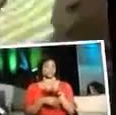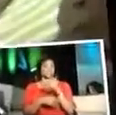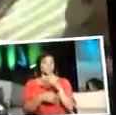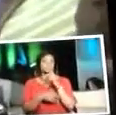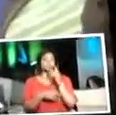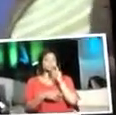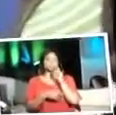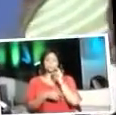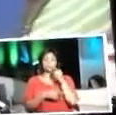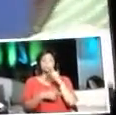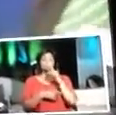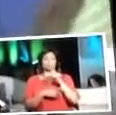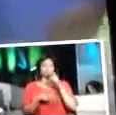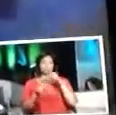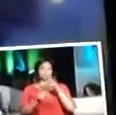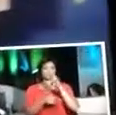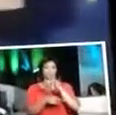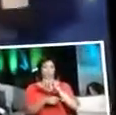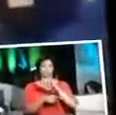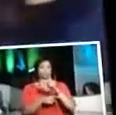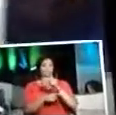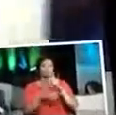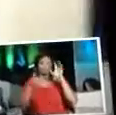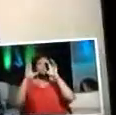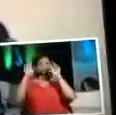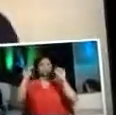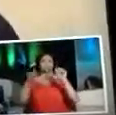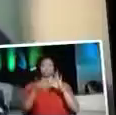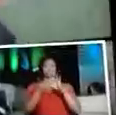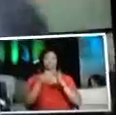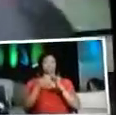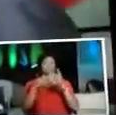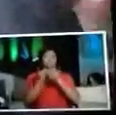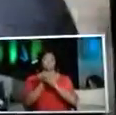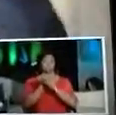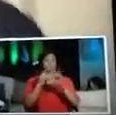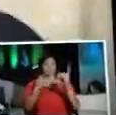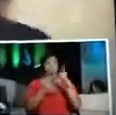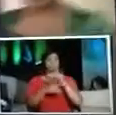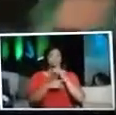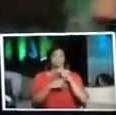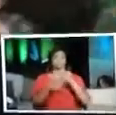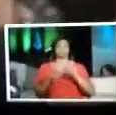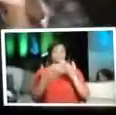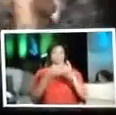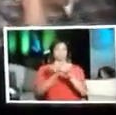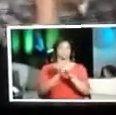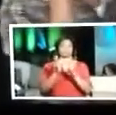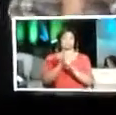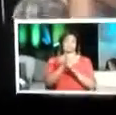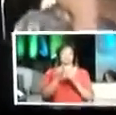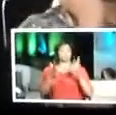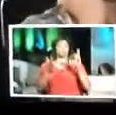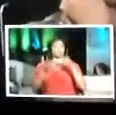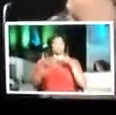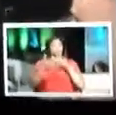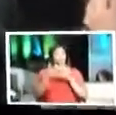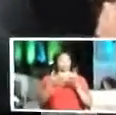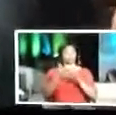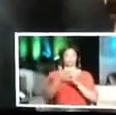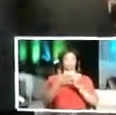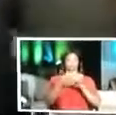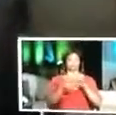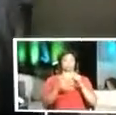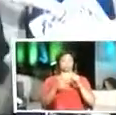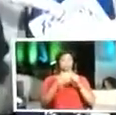sexo. En ese sentido, Max Puig, presidente de Alianza por la Democracia, propone una ley contra la discriminación que llegue